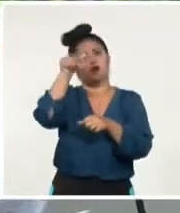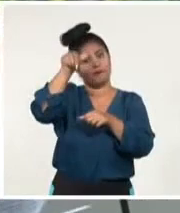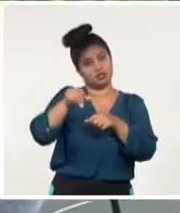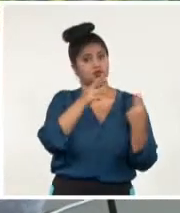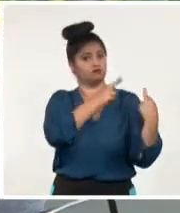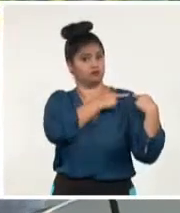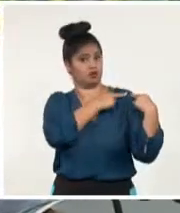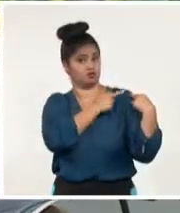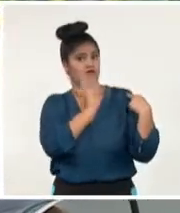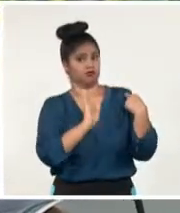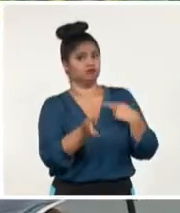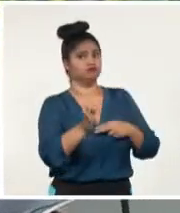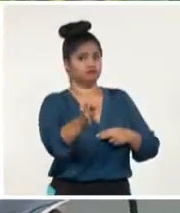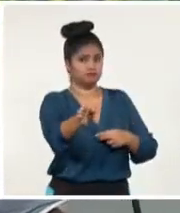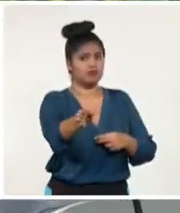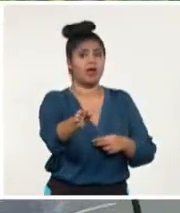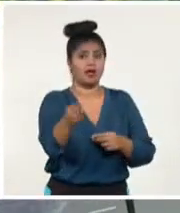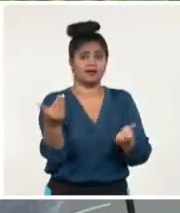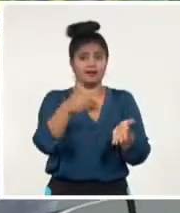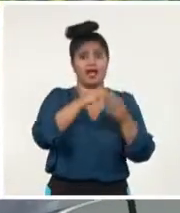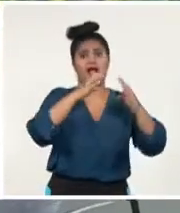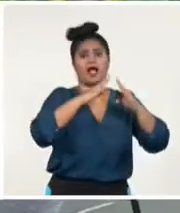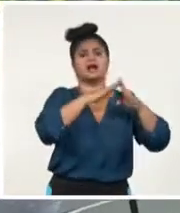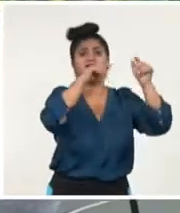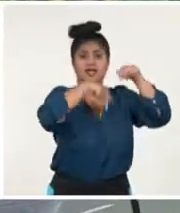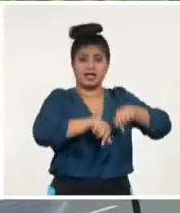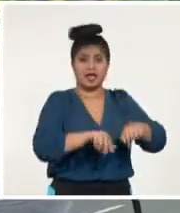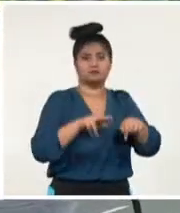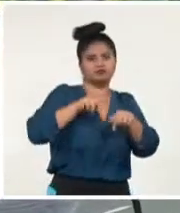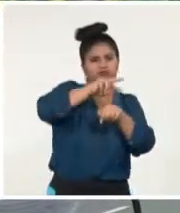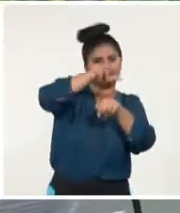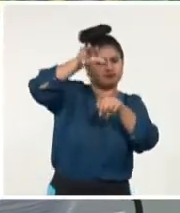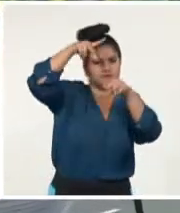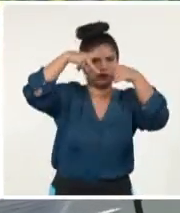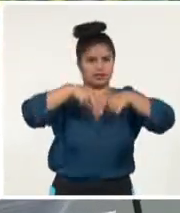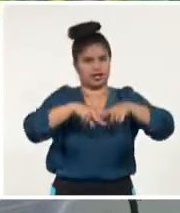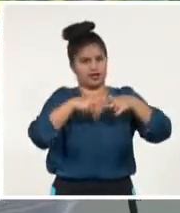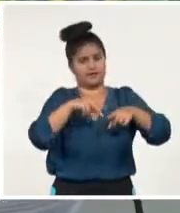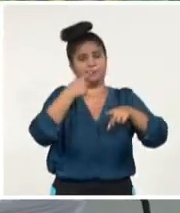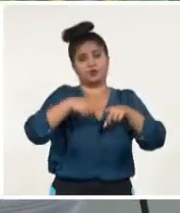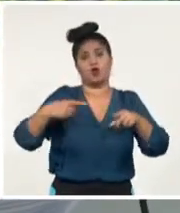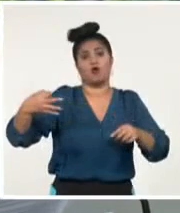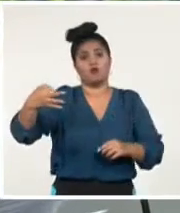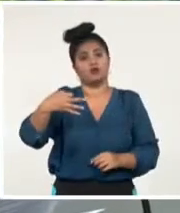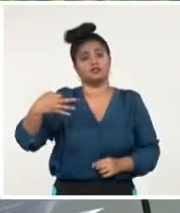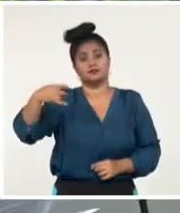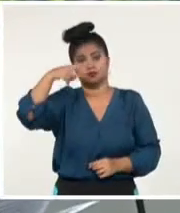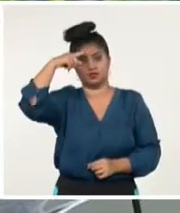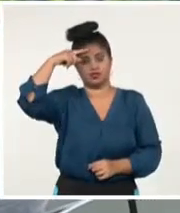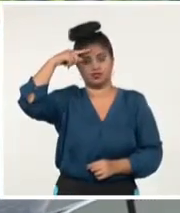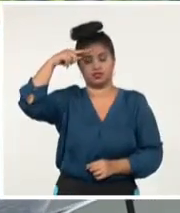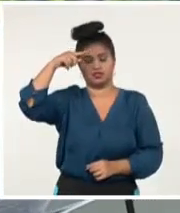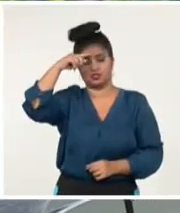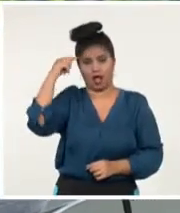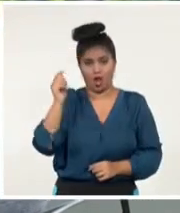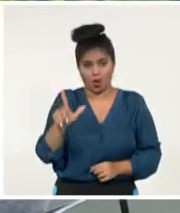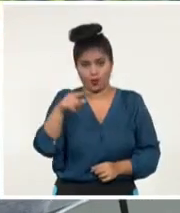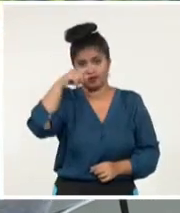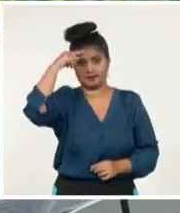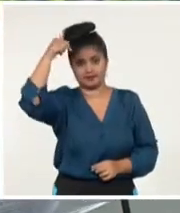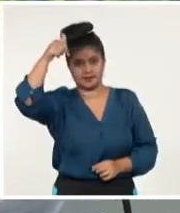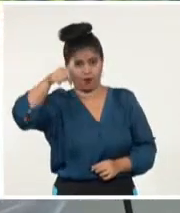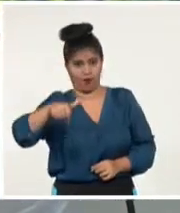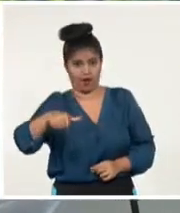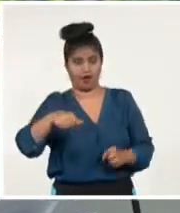directo hasta las casas. Y, por supuesto, en los municipios de San Luis y San Juan y Martínez hay una concentración importante